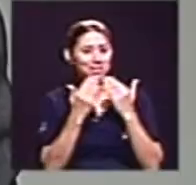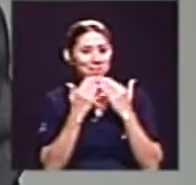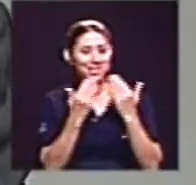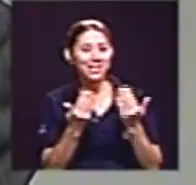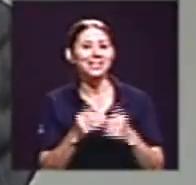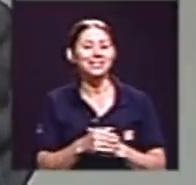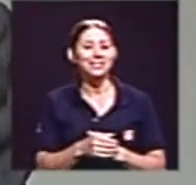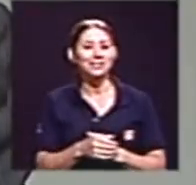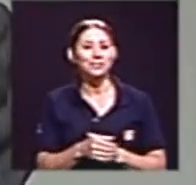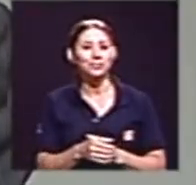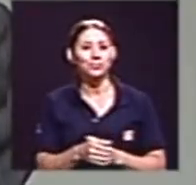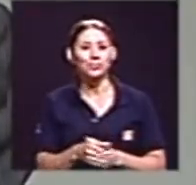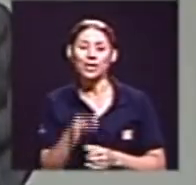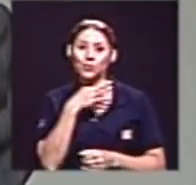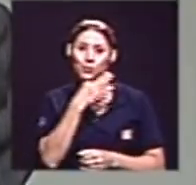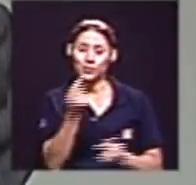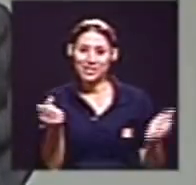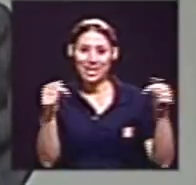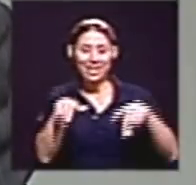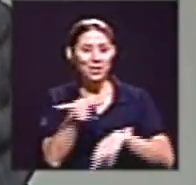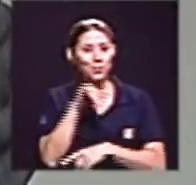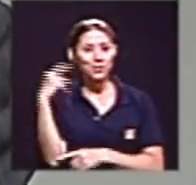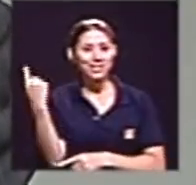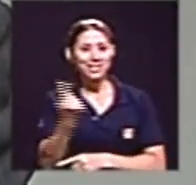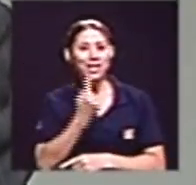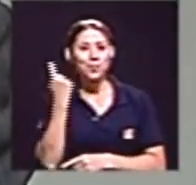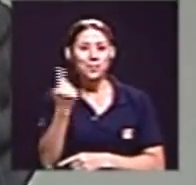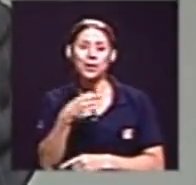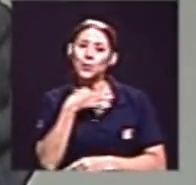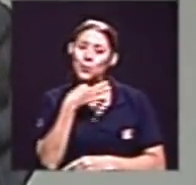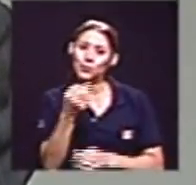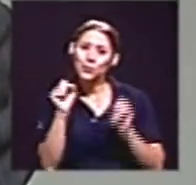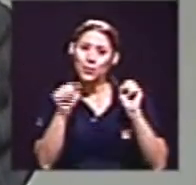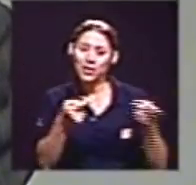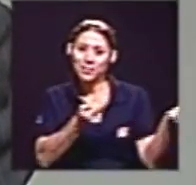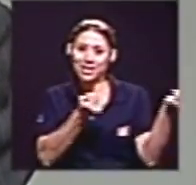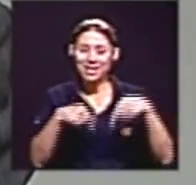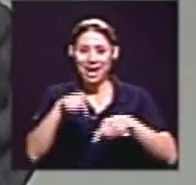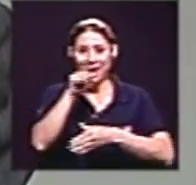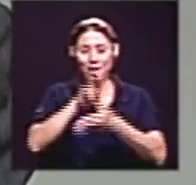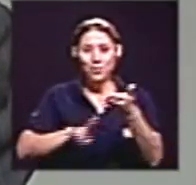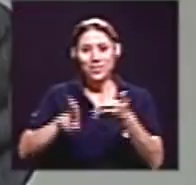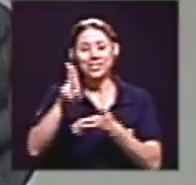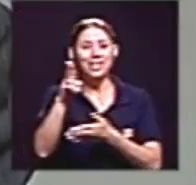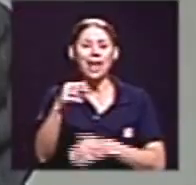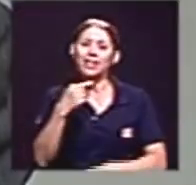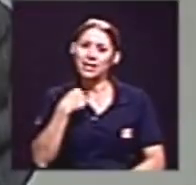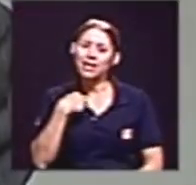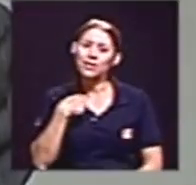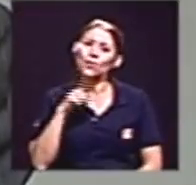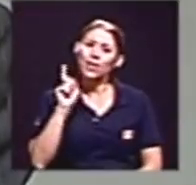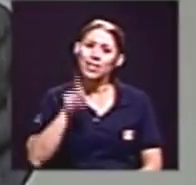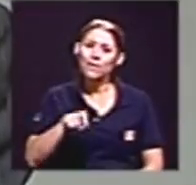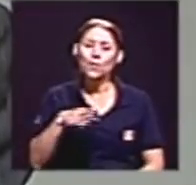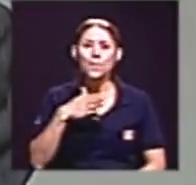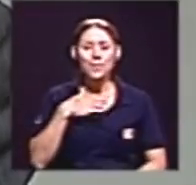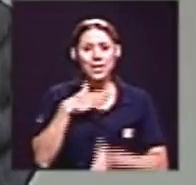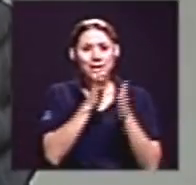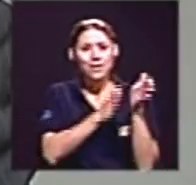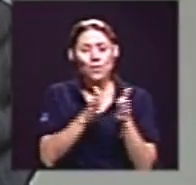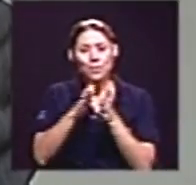gracias. Un gusto estar aquí como siempre, un gusto poder venir a la universidad, que en realidad le debo mi formación